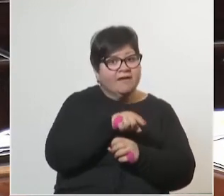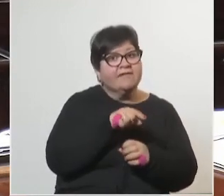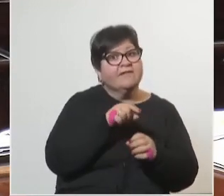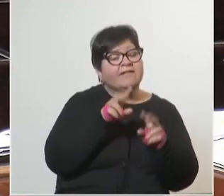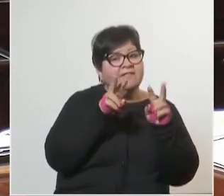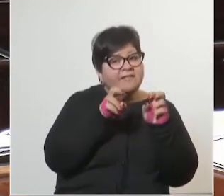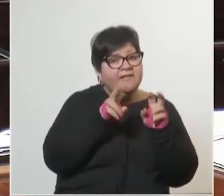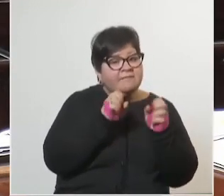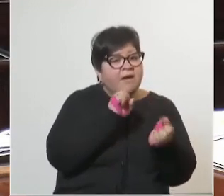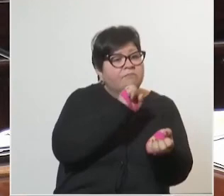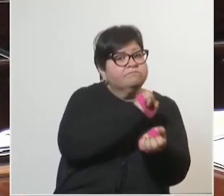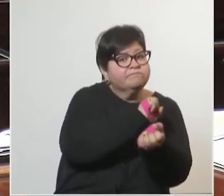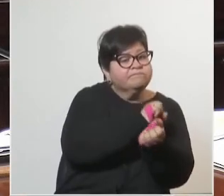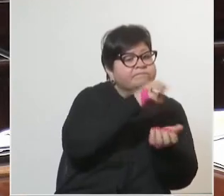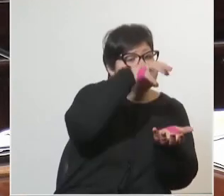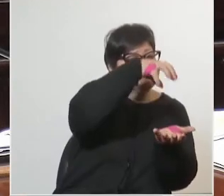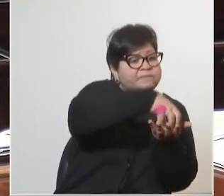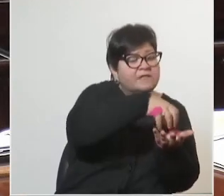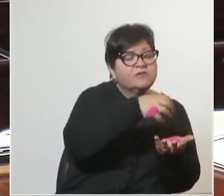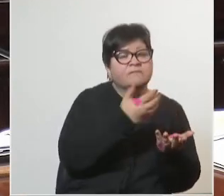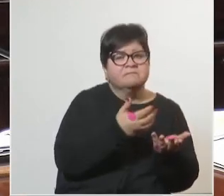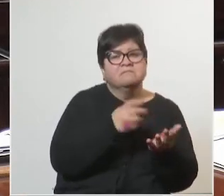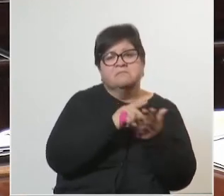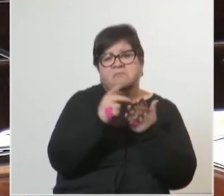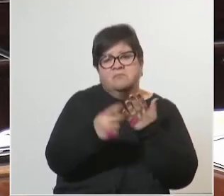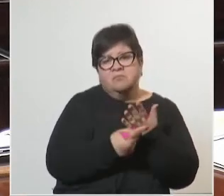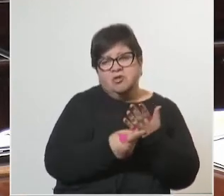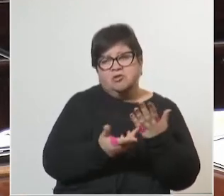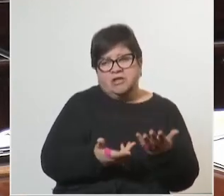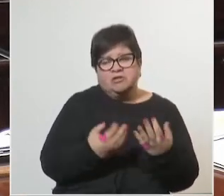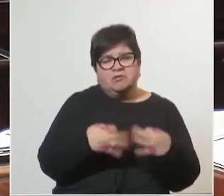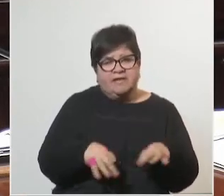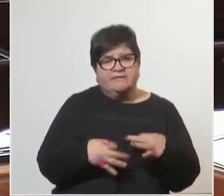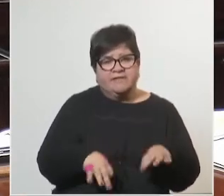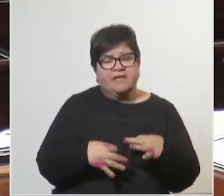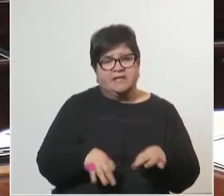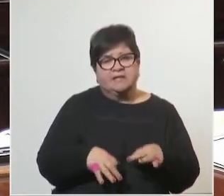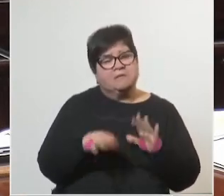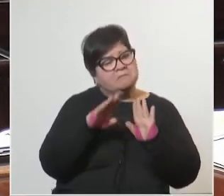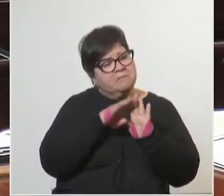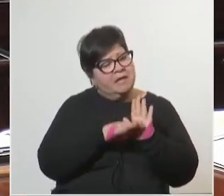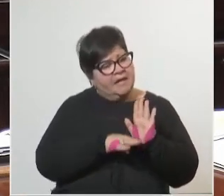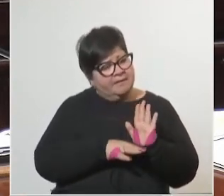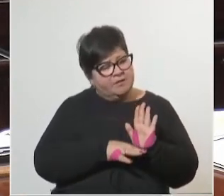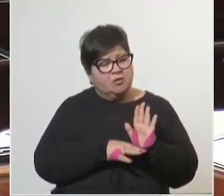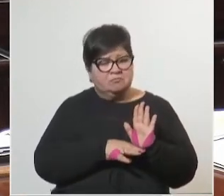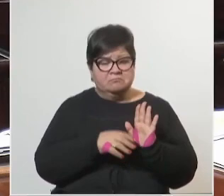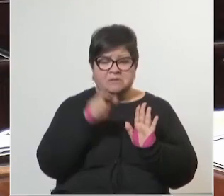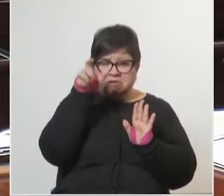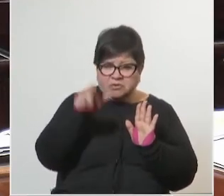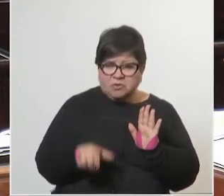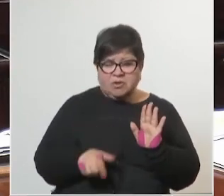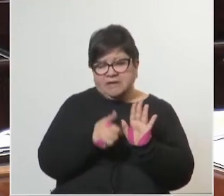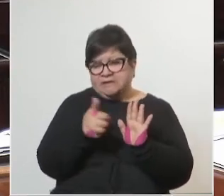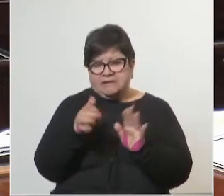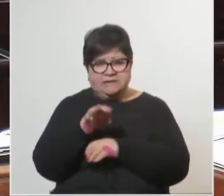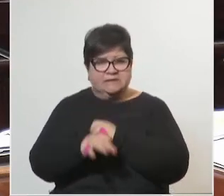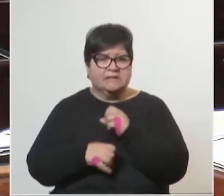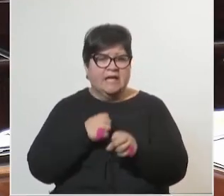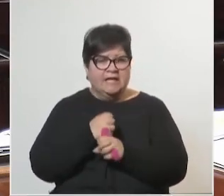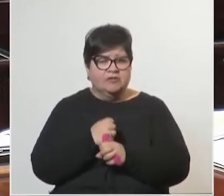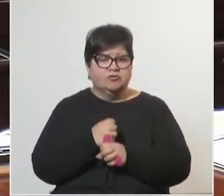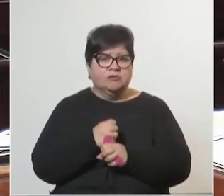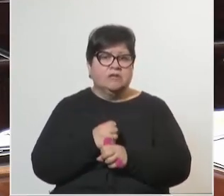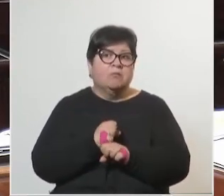persona. Entonces, el proyecto no baja tanto y tiene parámetros de una persona sexagenaria que hasta podría estar en